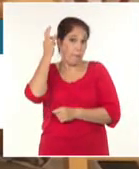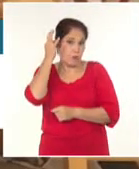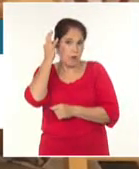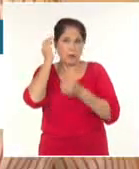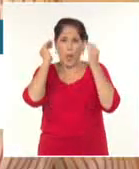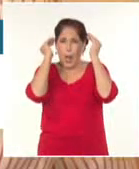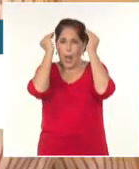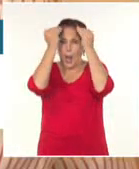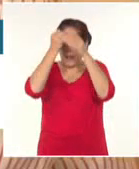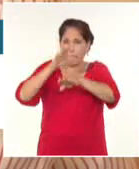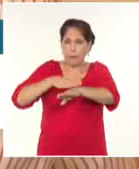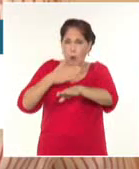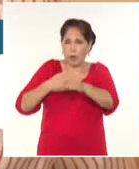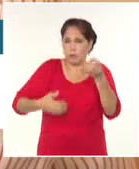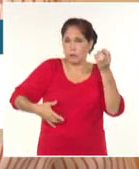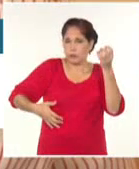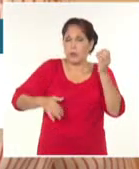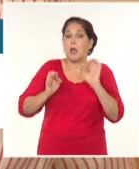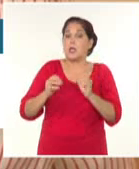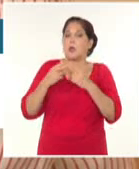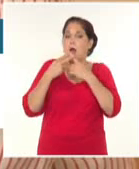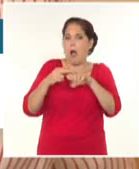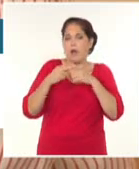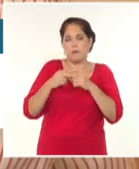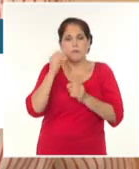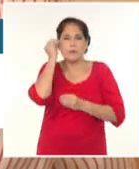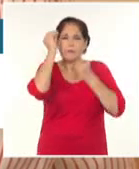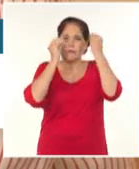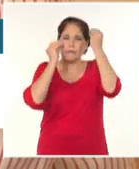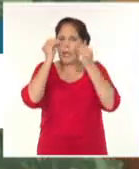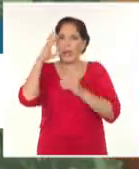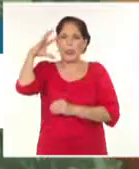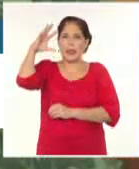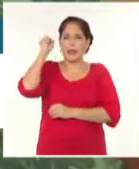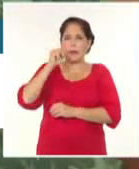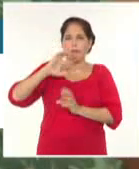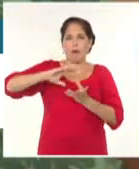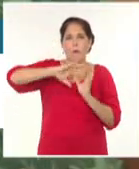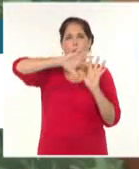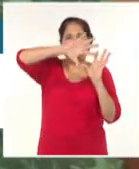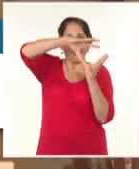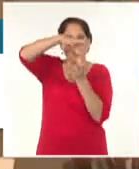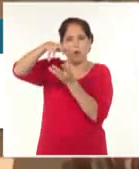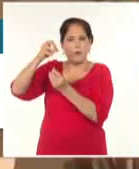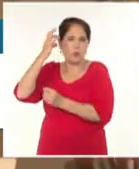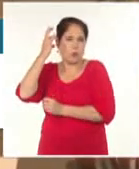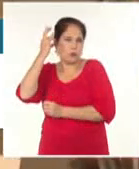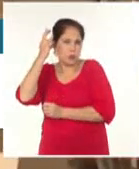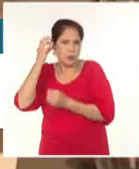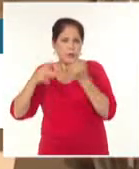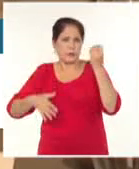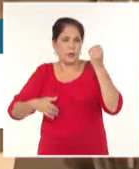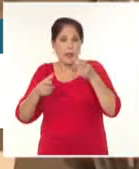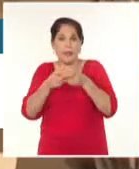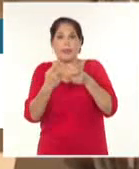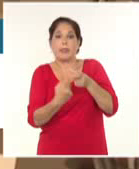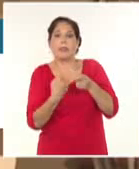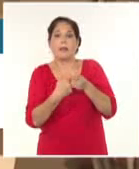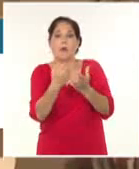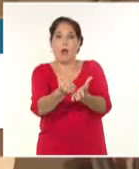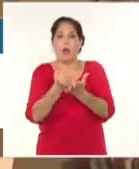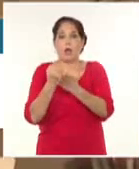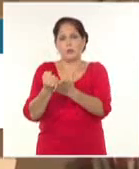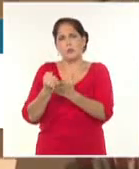compositora, arreglados por Ortiz desde su perspectiva de entender el universo creativo de Marta. El disco contó con la colaboración